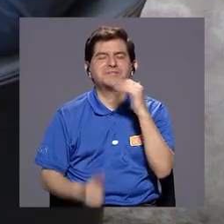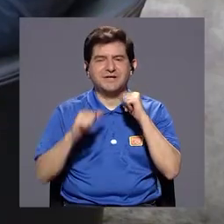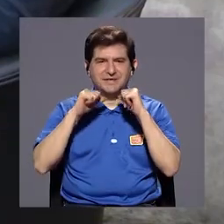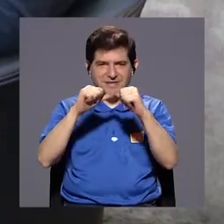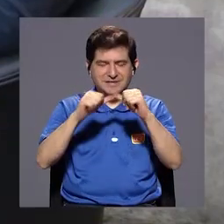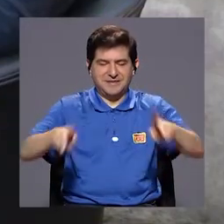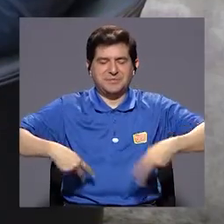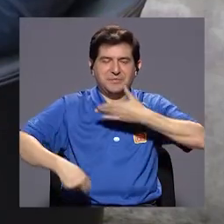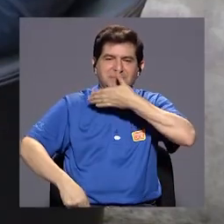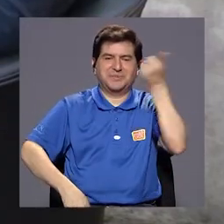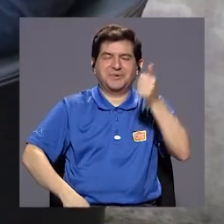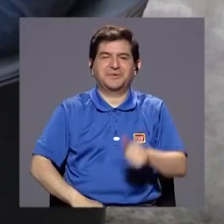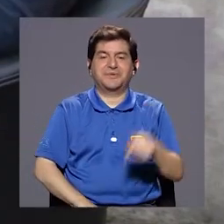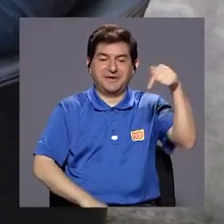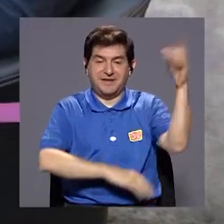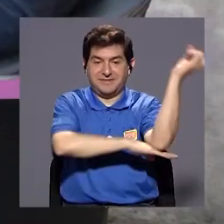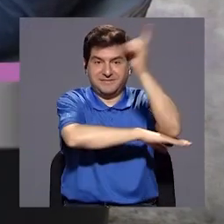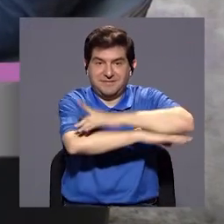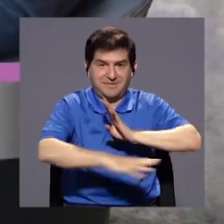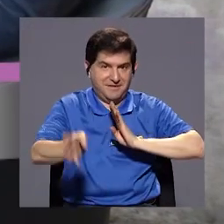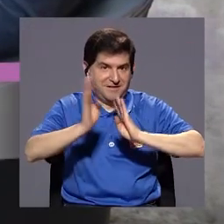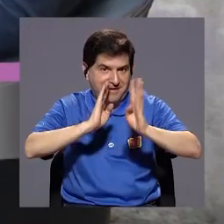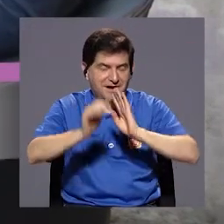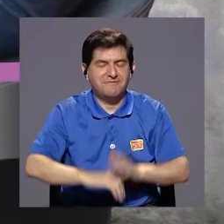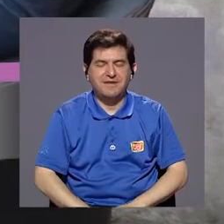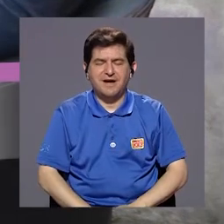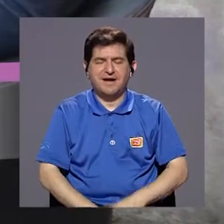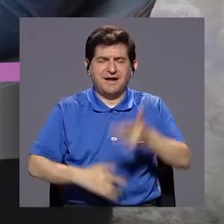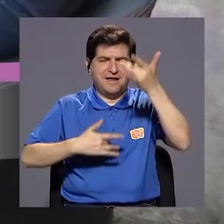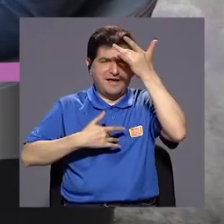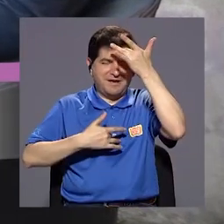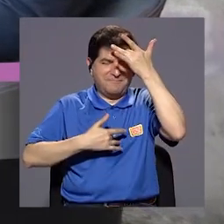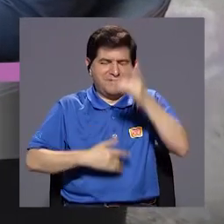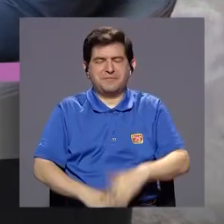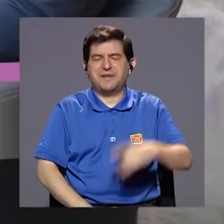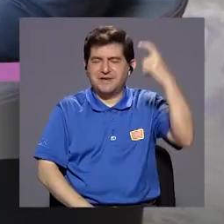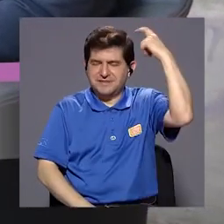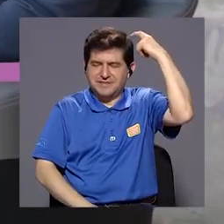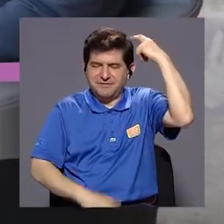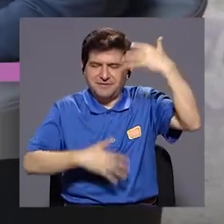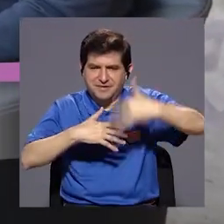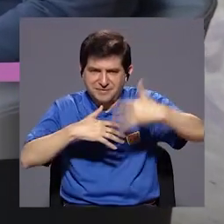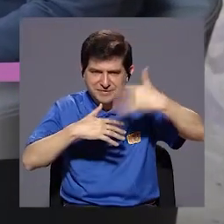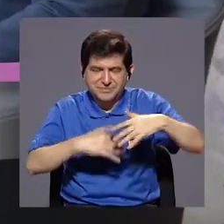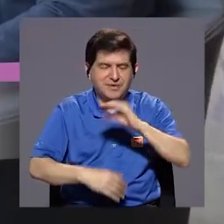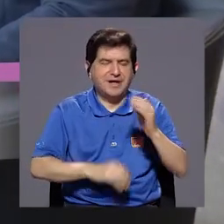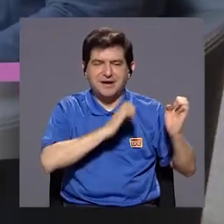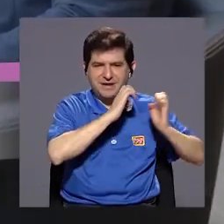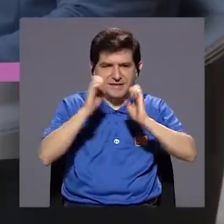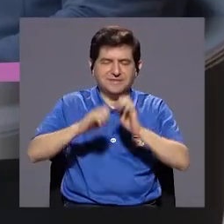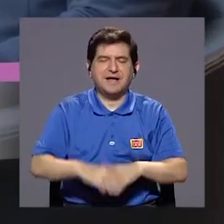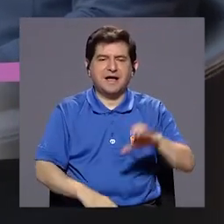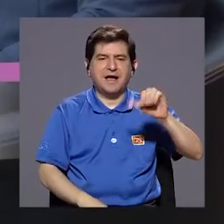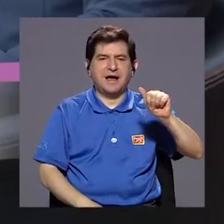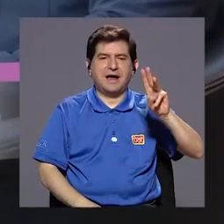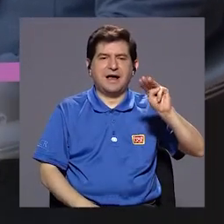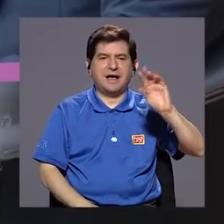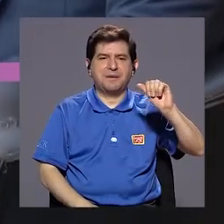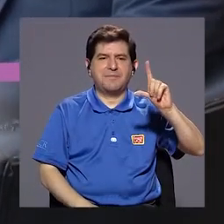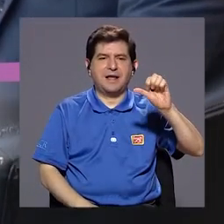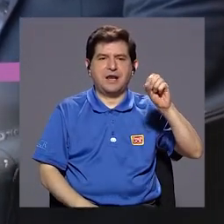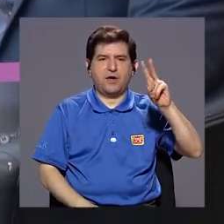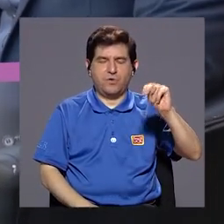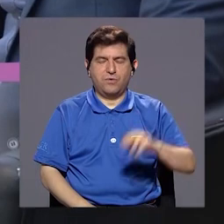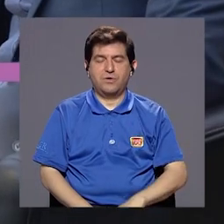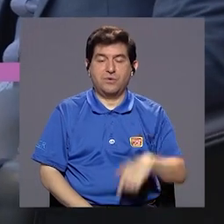Gracias por continuar en Vivir Mejor, el día de hoy conversando acerca de la enfermedad vascular cerebral y la estrategia Camaleón. Para ello